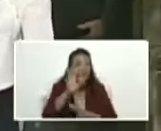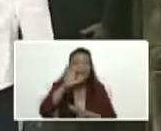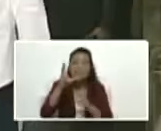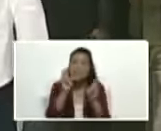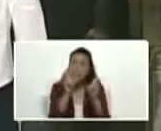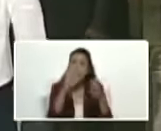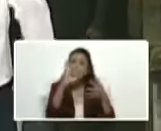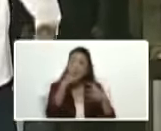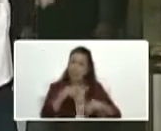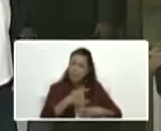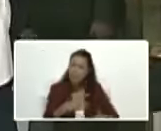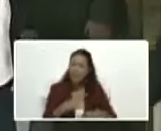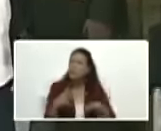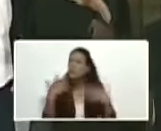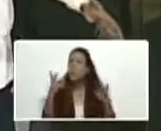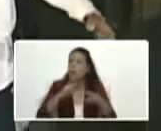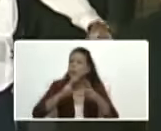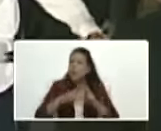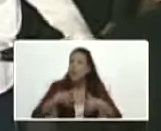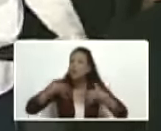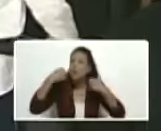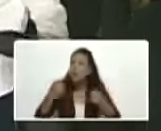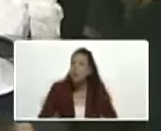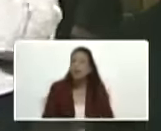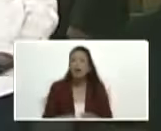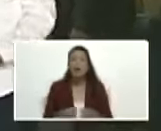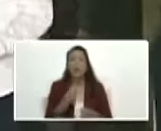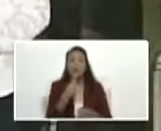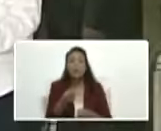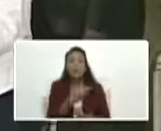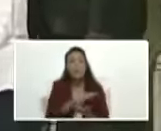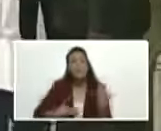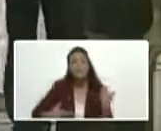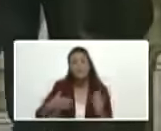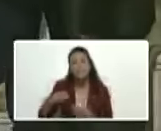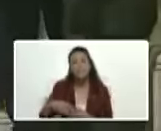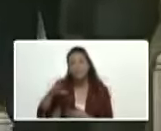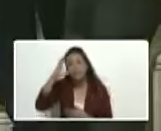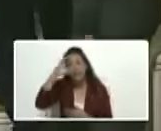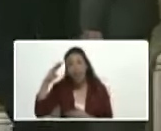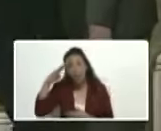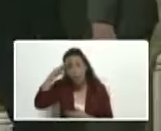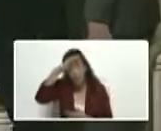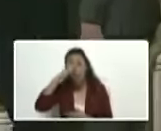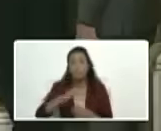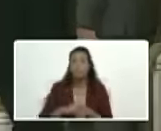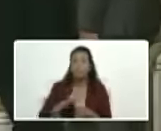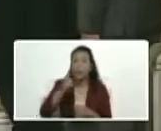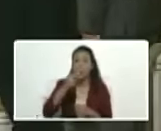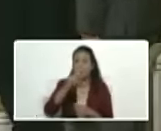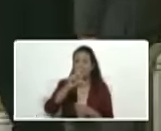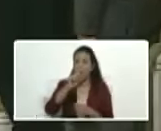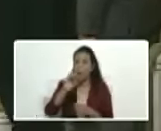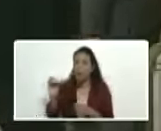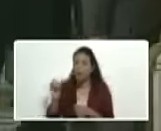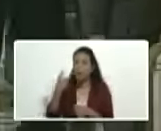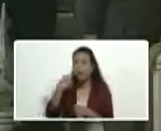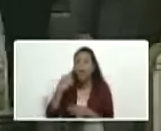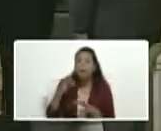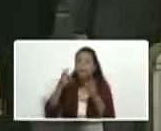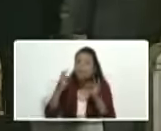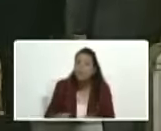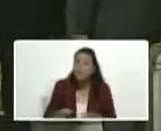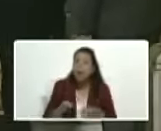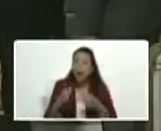temas de interés, sobre todo lo que tiene que ver con la seguridad. Como lo ha dicho el presidente de Colombia, Gustavo Petro, blindar